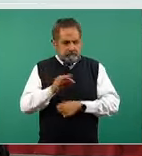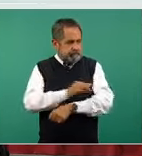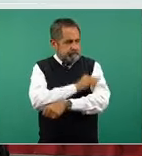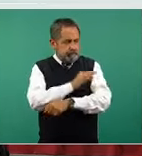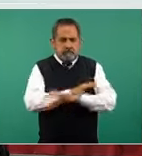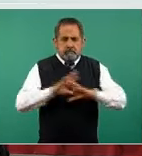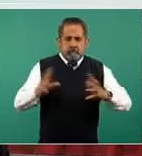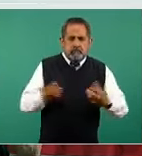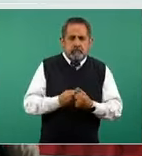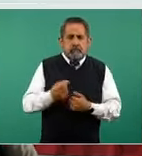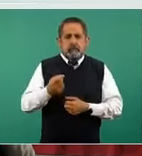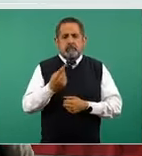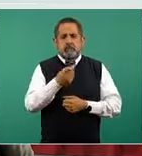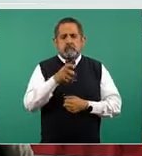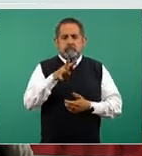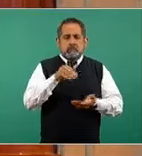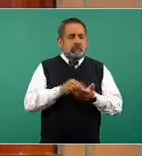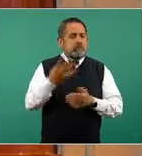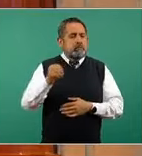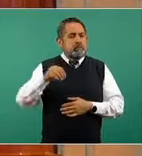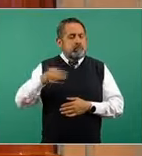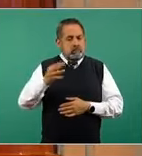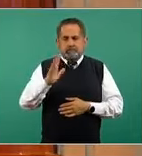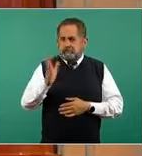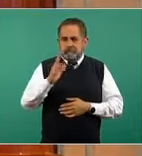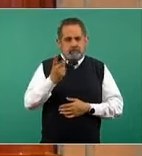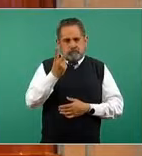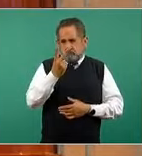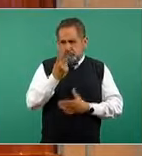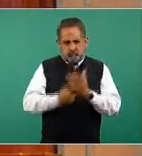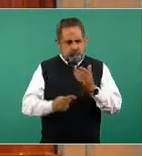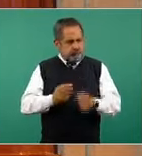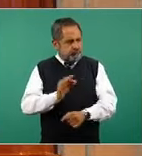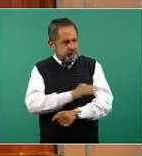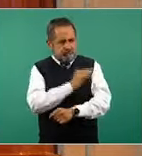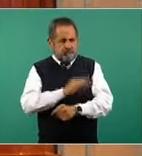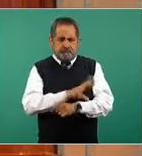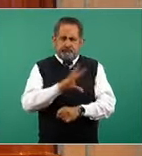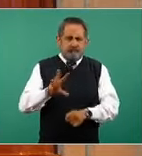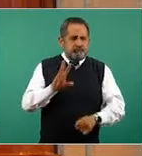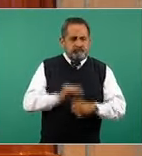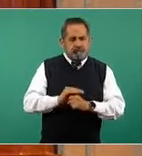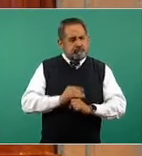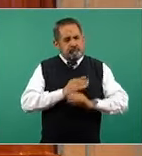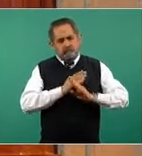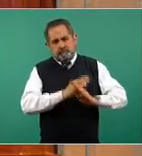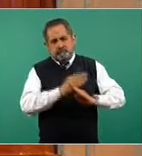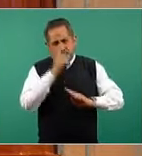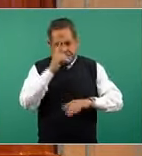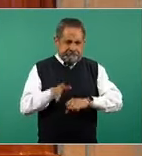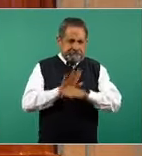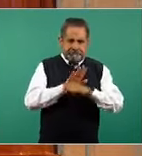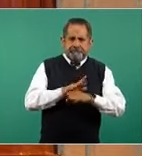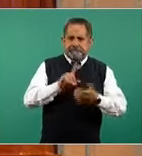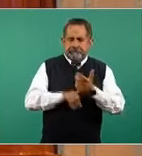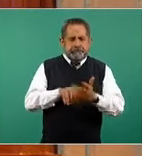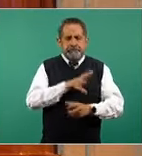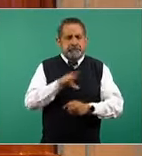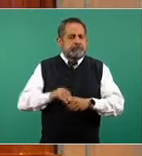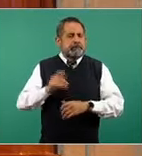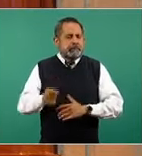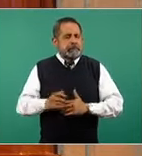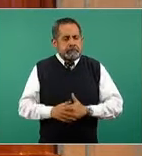119.914 adultos mayores que tendrían ya también los dos esquemas completos o el esquema completo de vacunación por